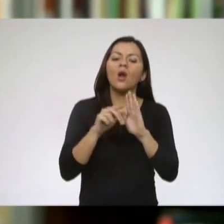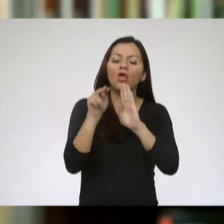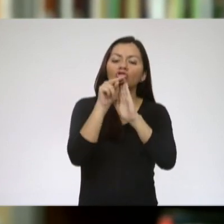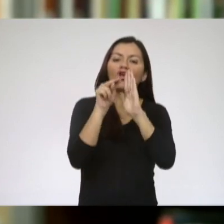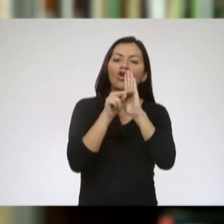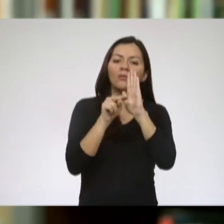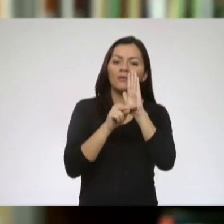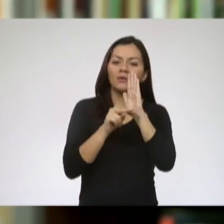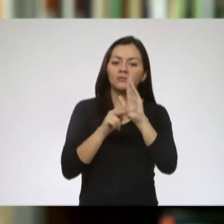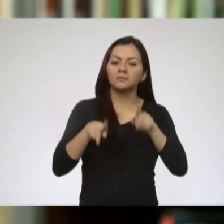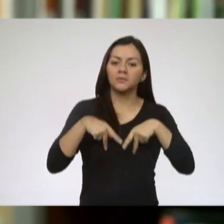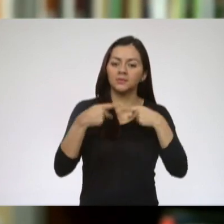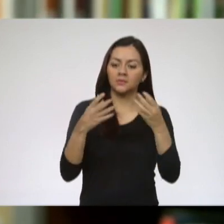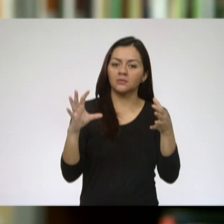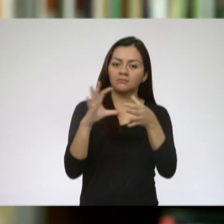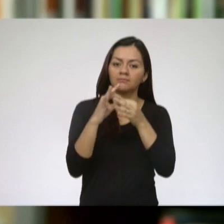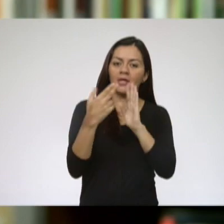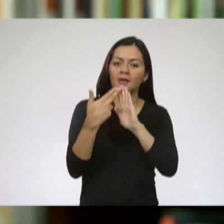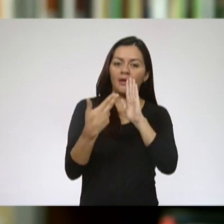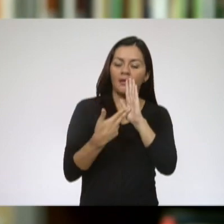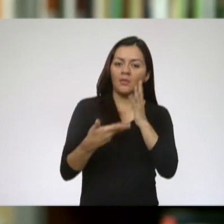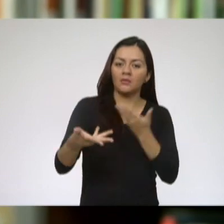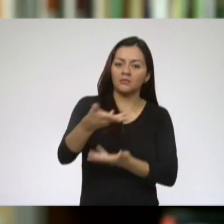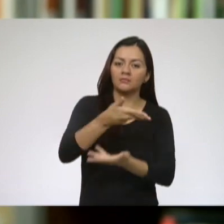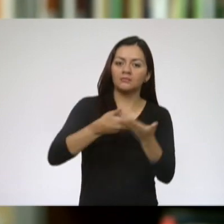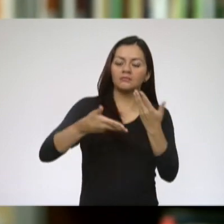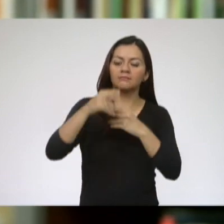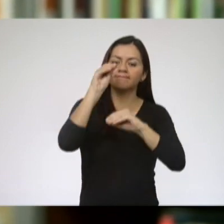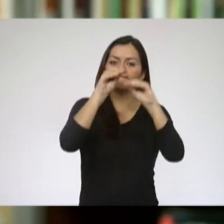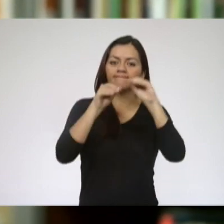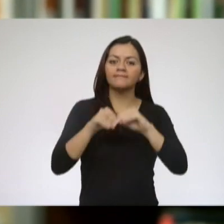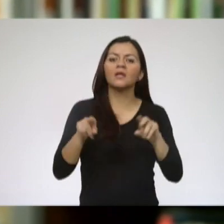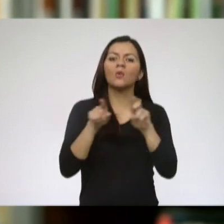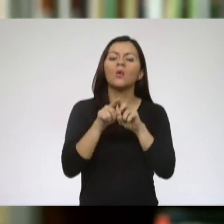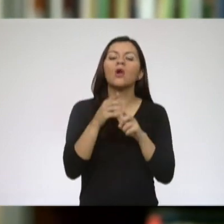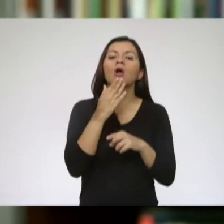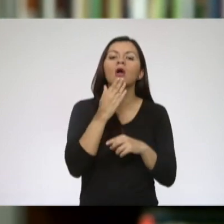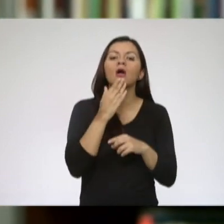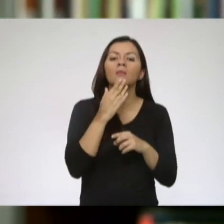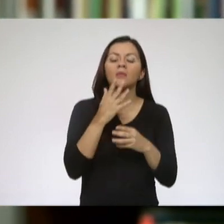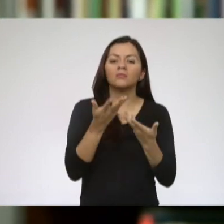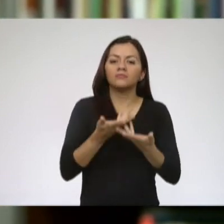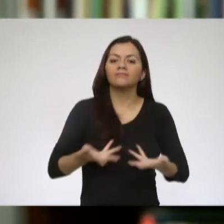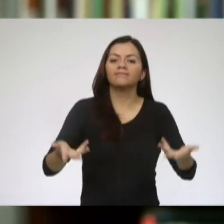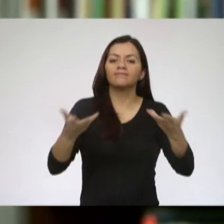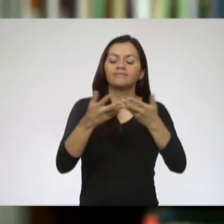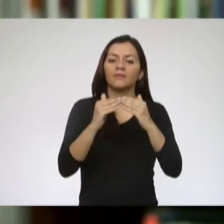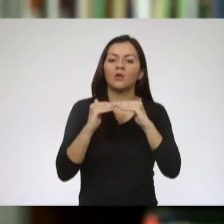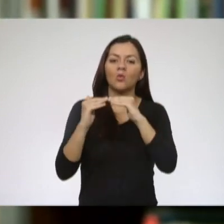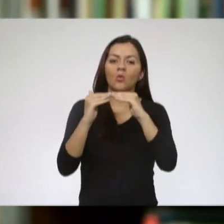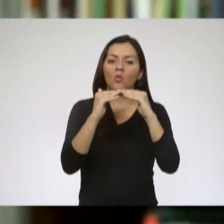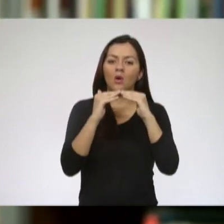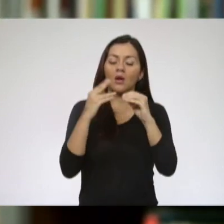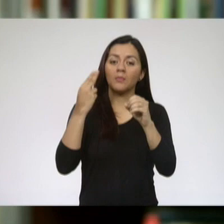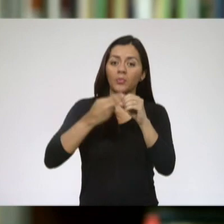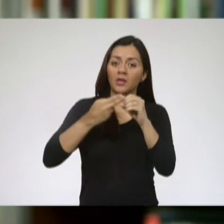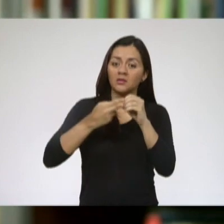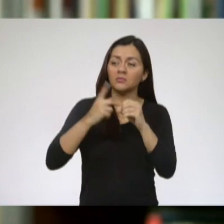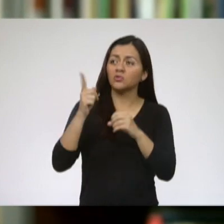convivencia se conforman, se elaboran en forma colectiva, en donde participan